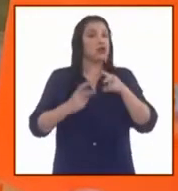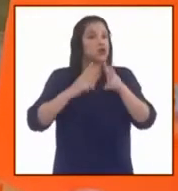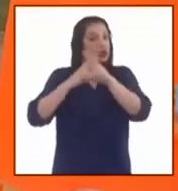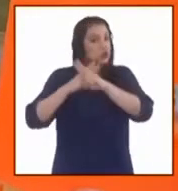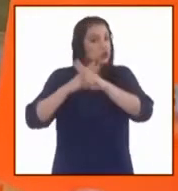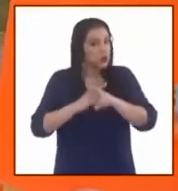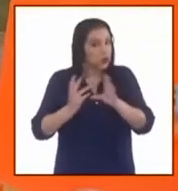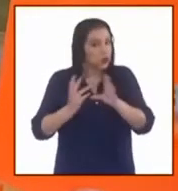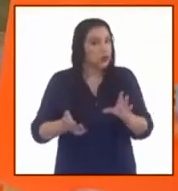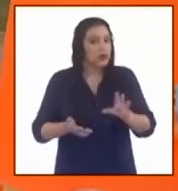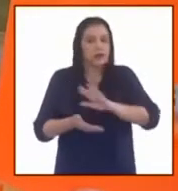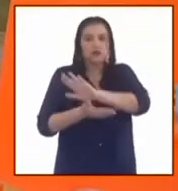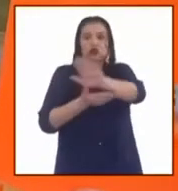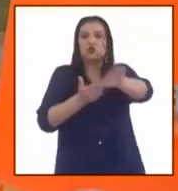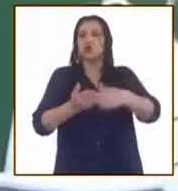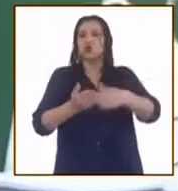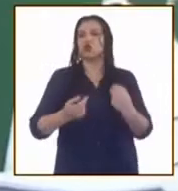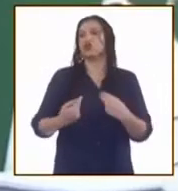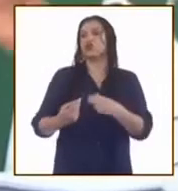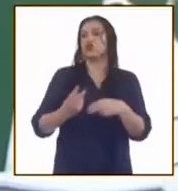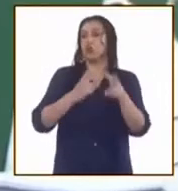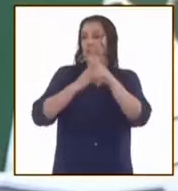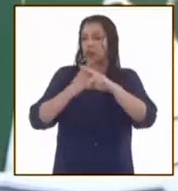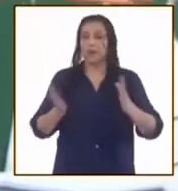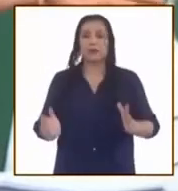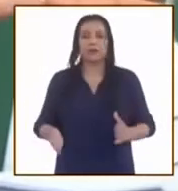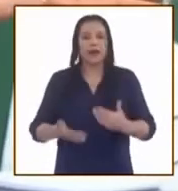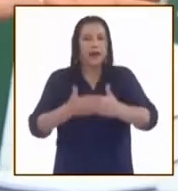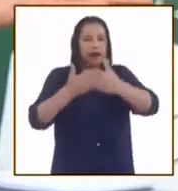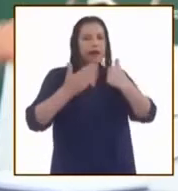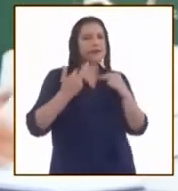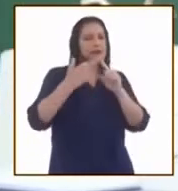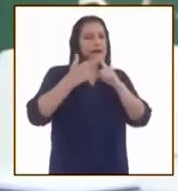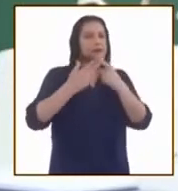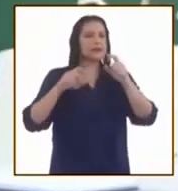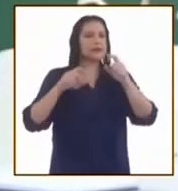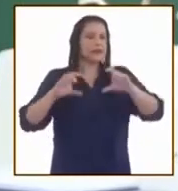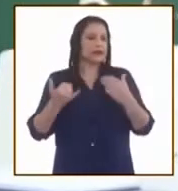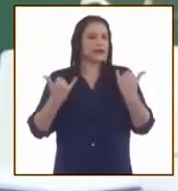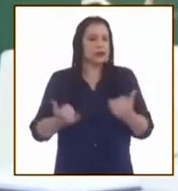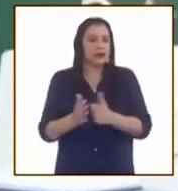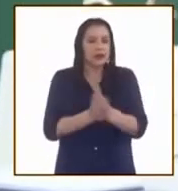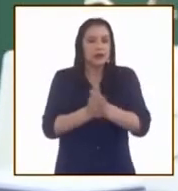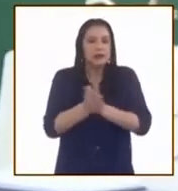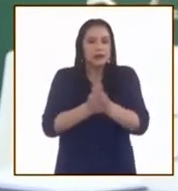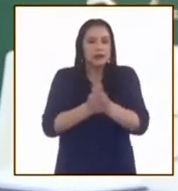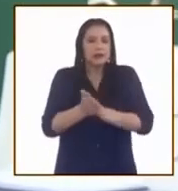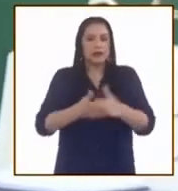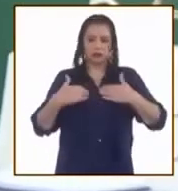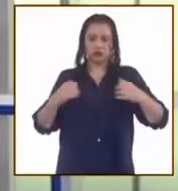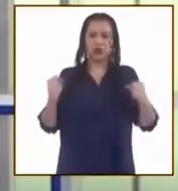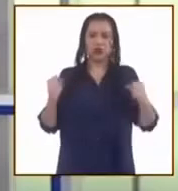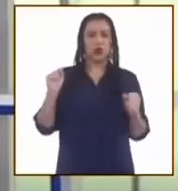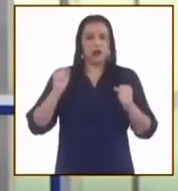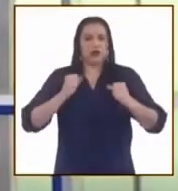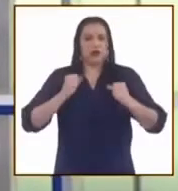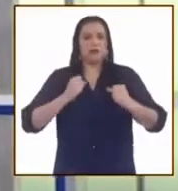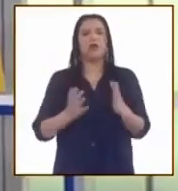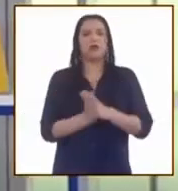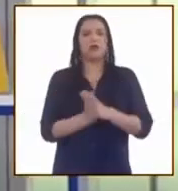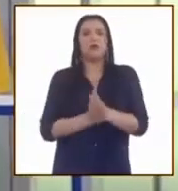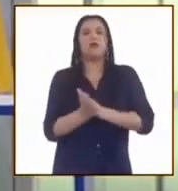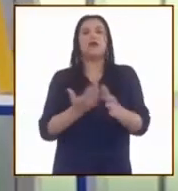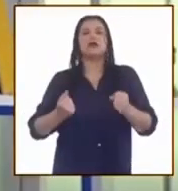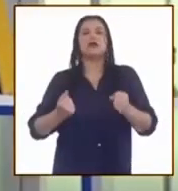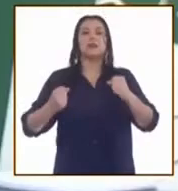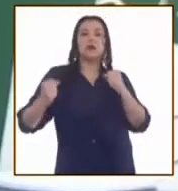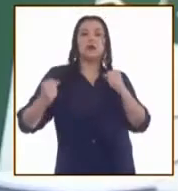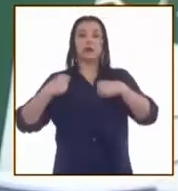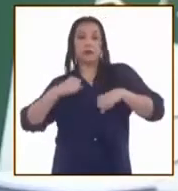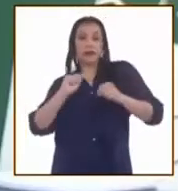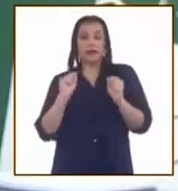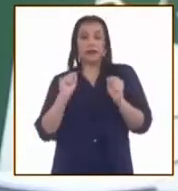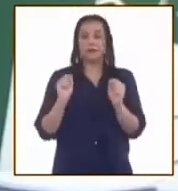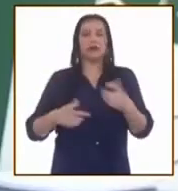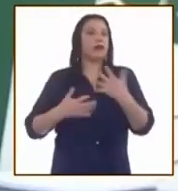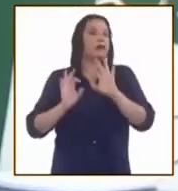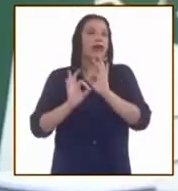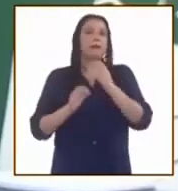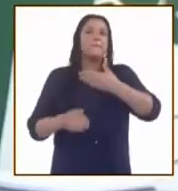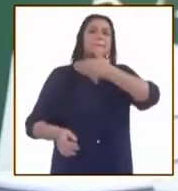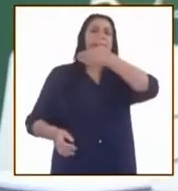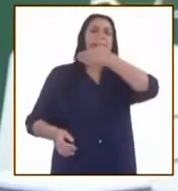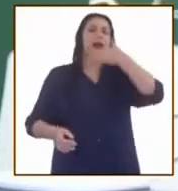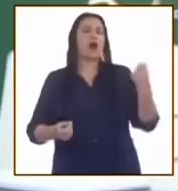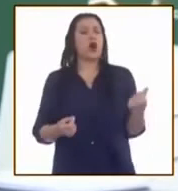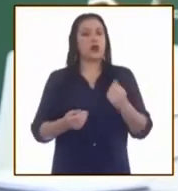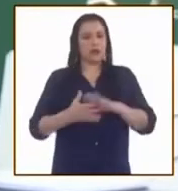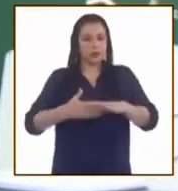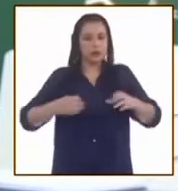tú, nos cuidamos todos. Antes de empezar el programa vamos a activar nuestro cuerpo y nuestro corazón con un poco de movimiento. No hay nada mejor